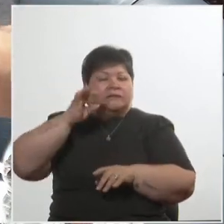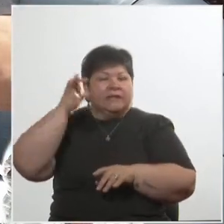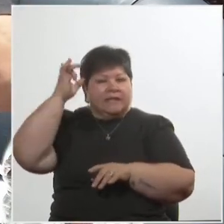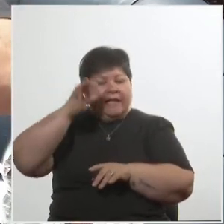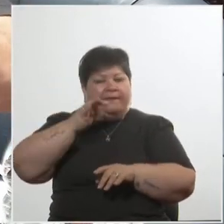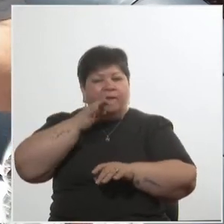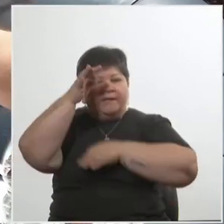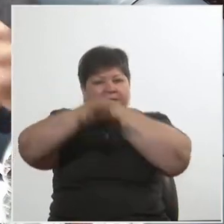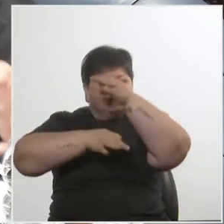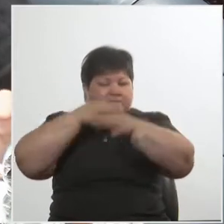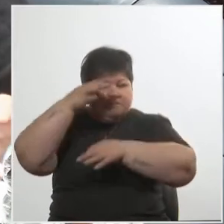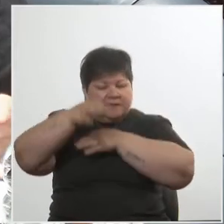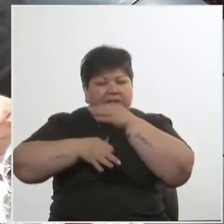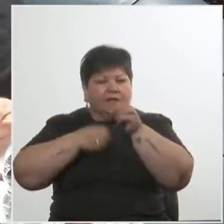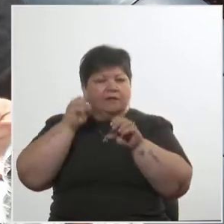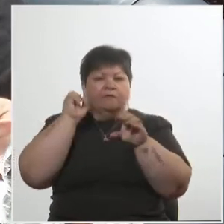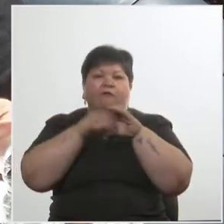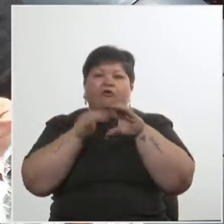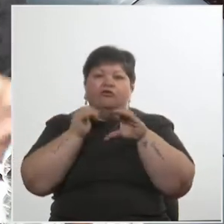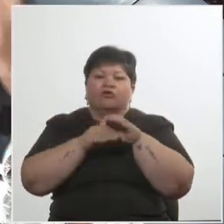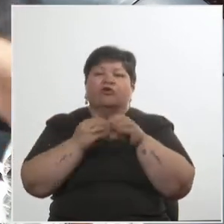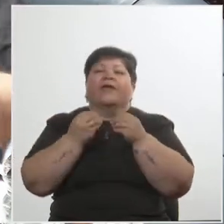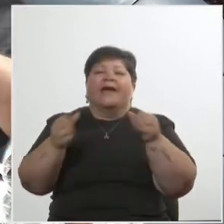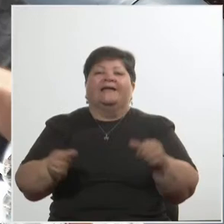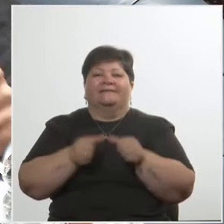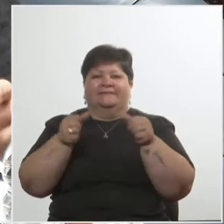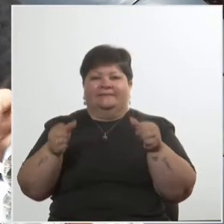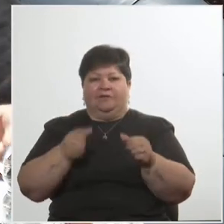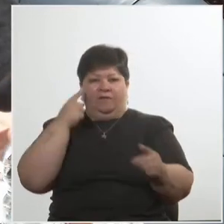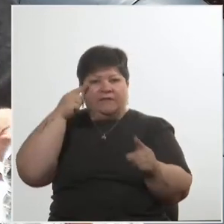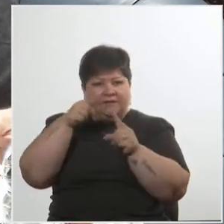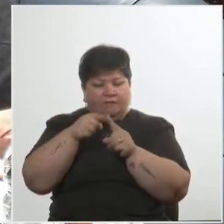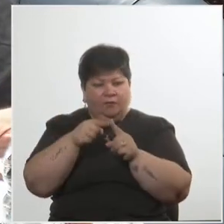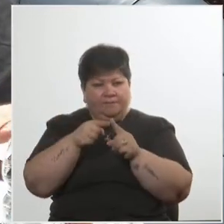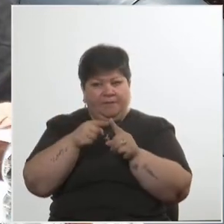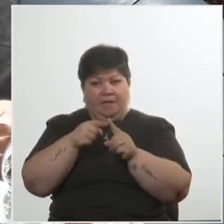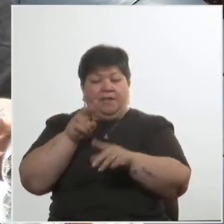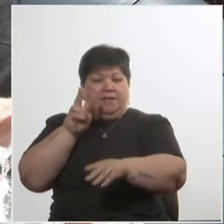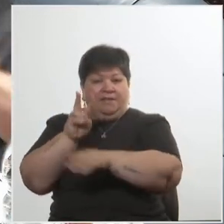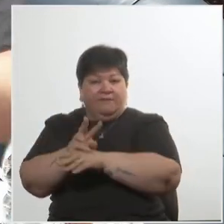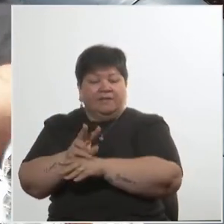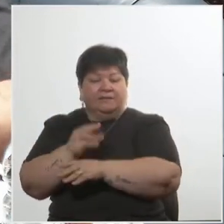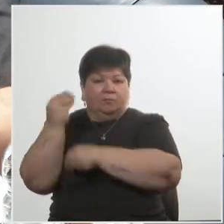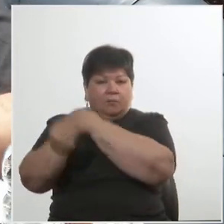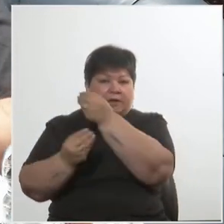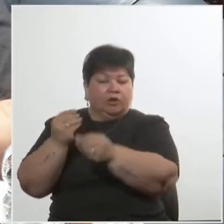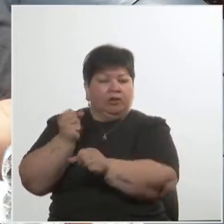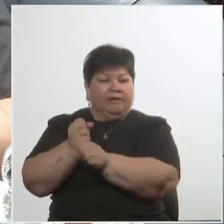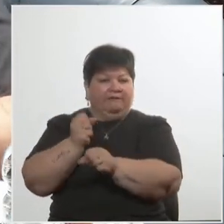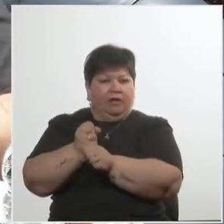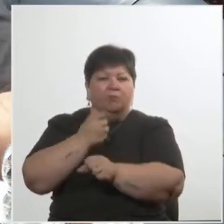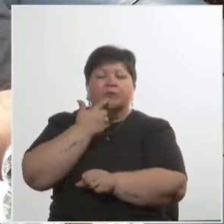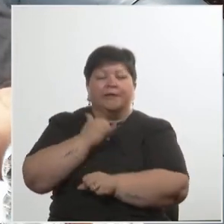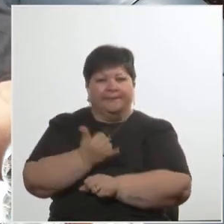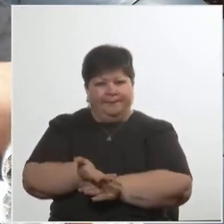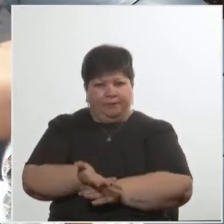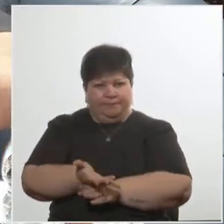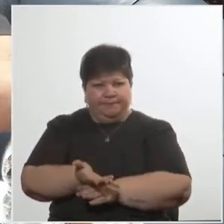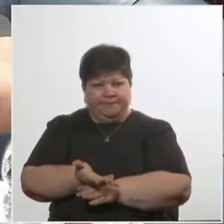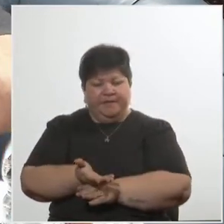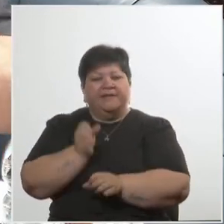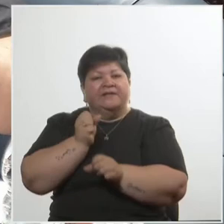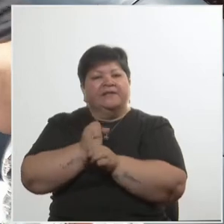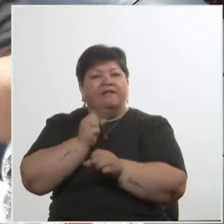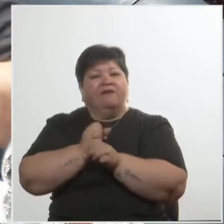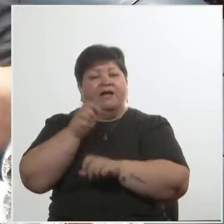que el fondo tiene que ver con con la generación de puesto y la defensa de puesto de trabajo Voy a poner un ejemplo los